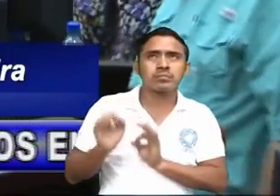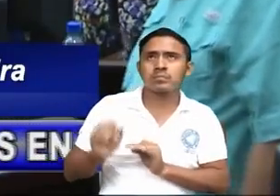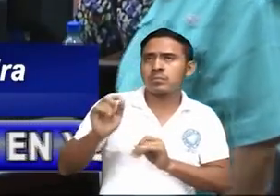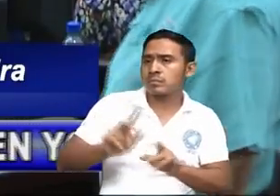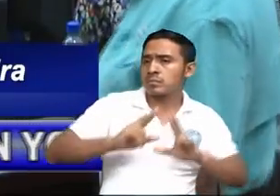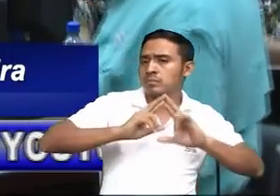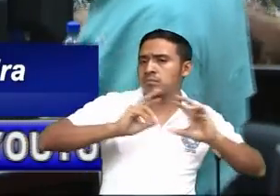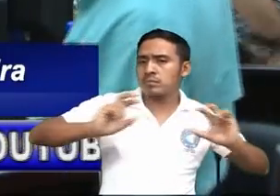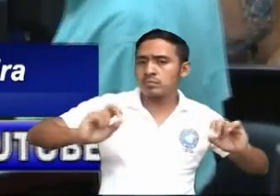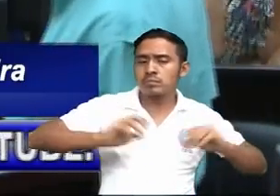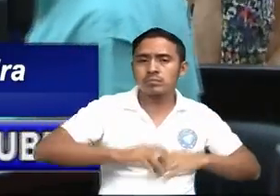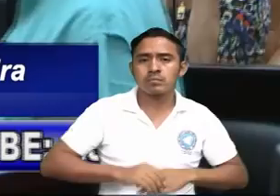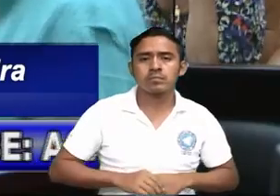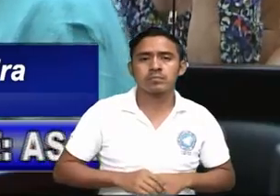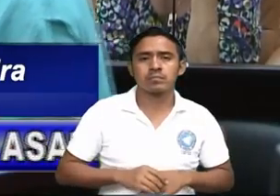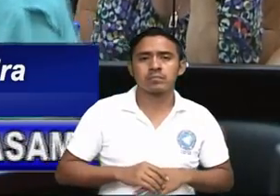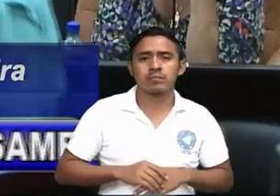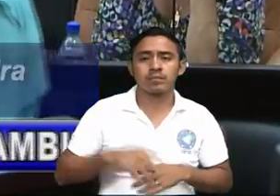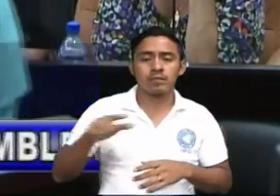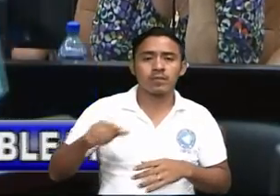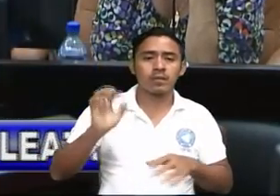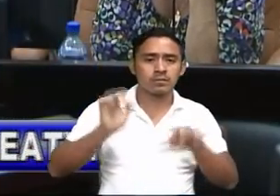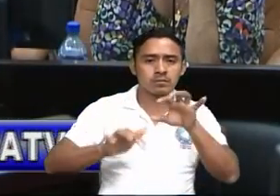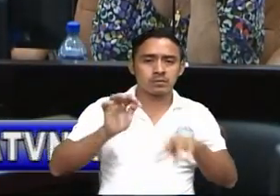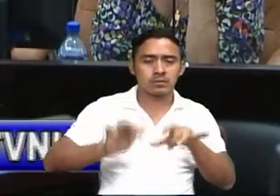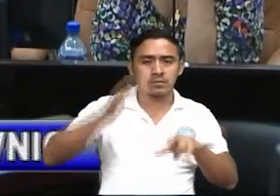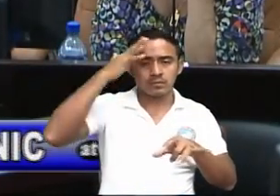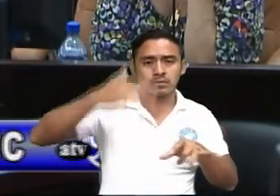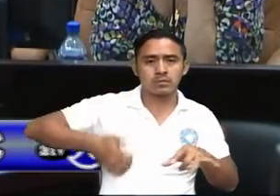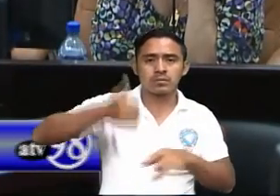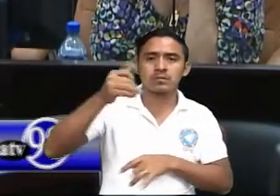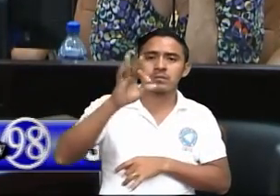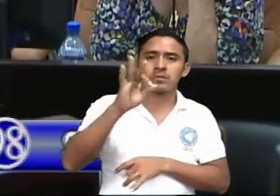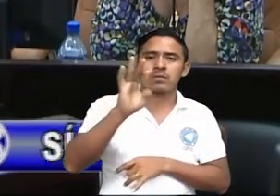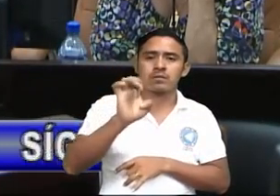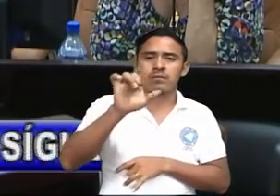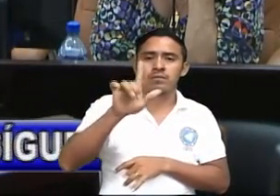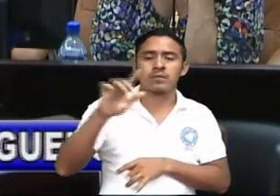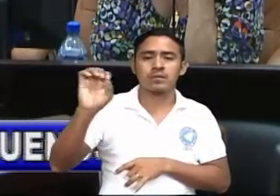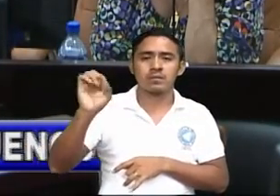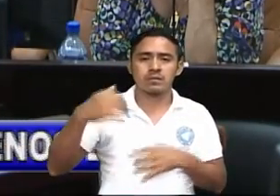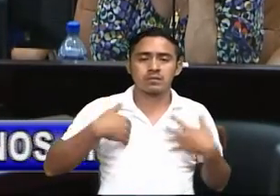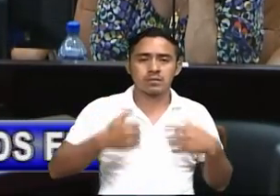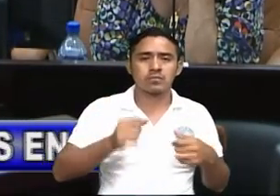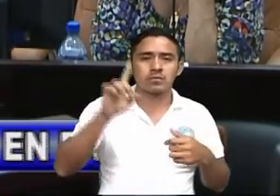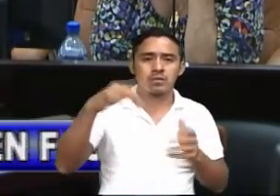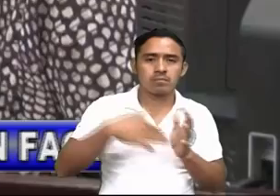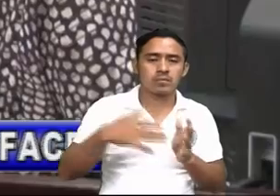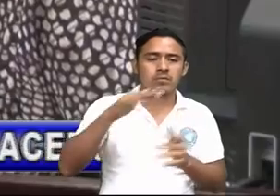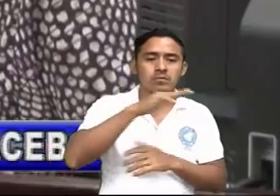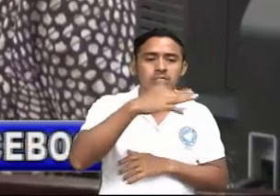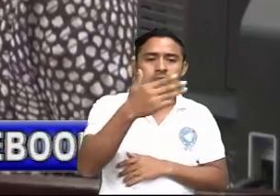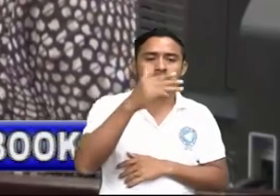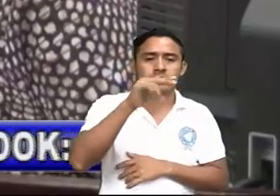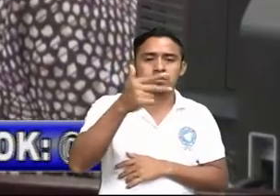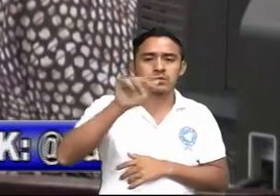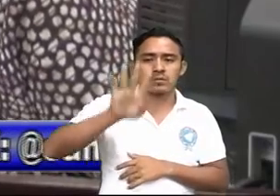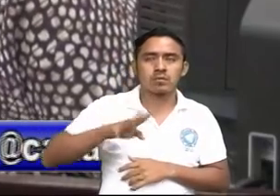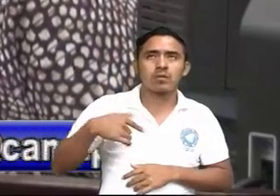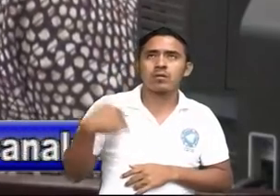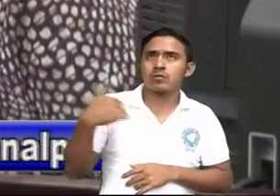país de Nicaragua. Es secretario general de FedSalud desde 1984, del que